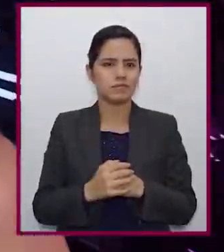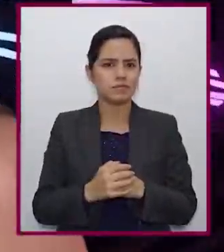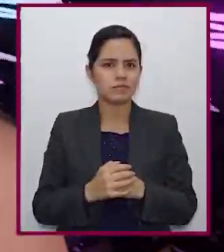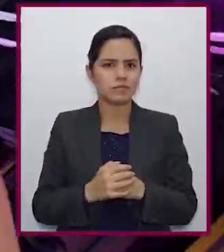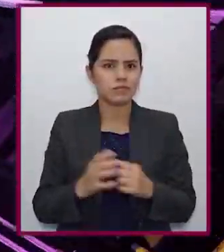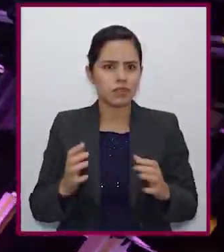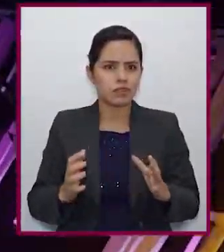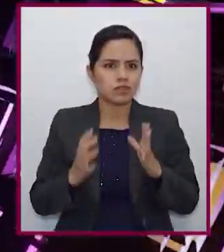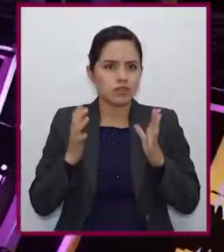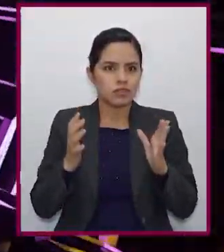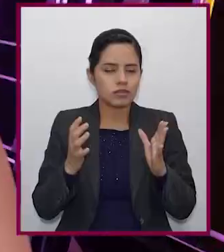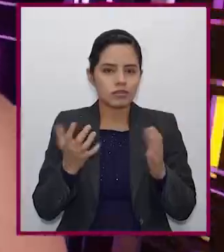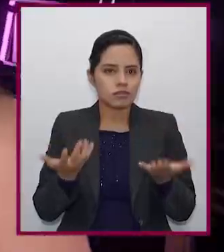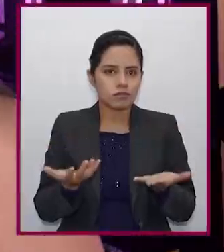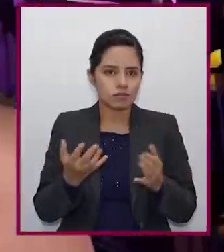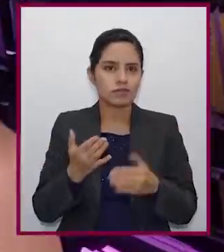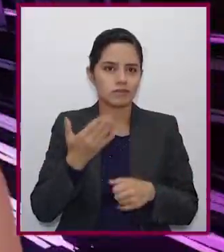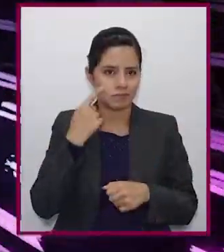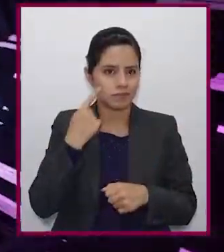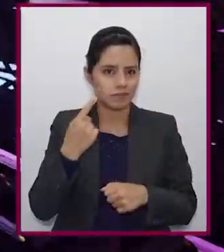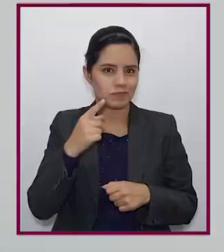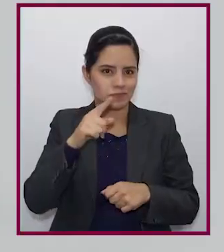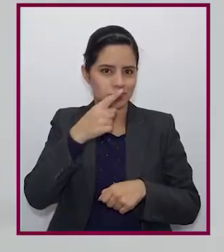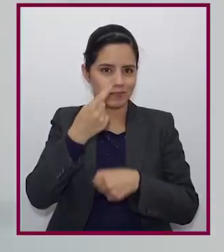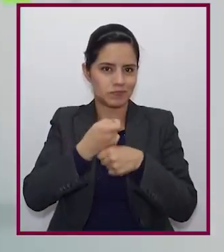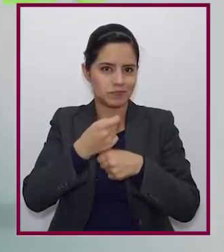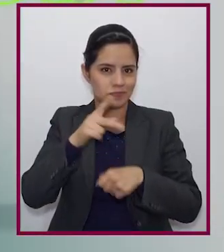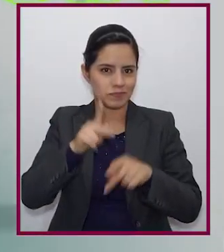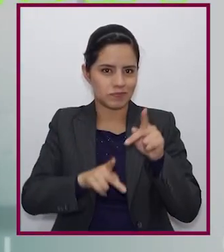¡Ay! ¡No asusten! Mejor vamos con ese tutorial.